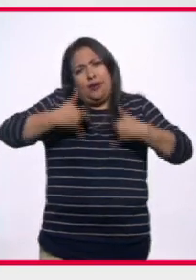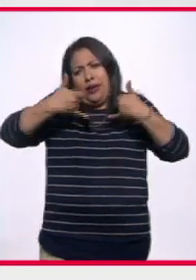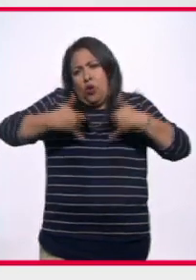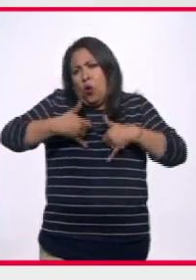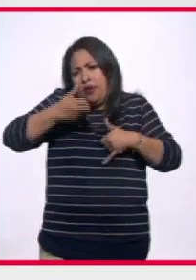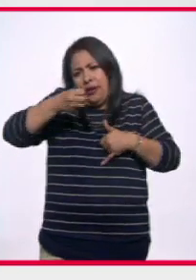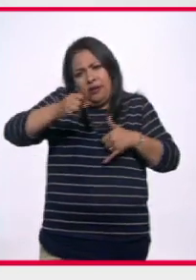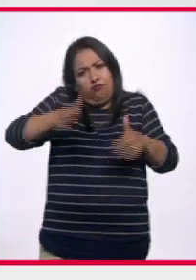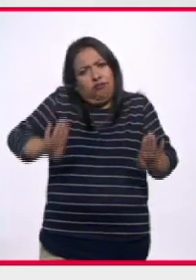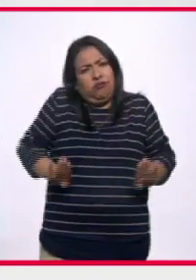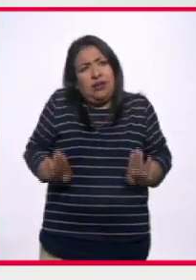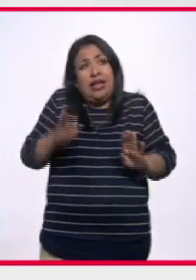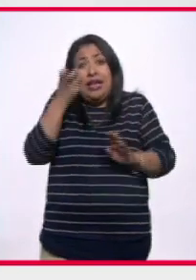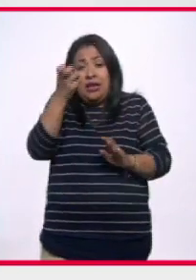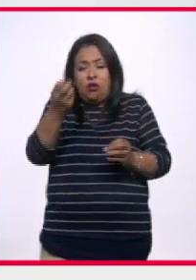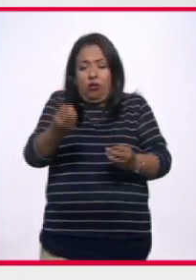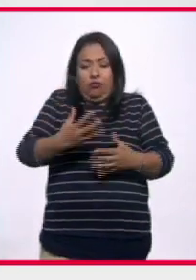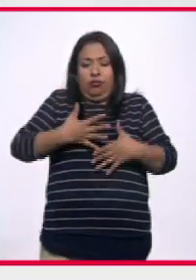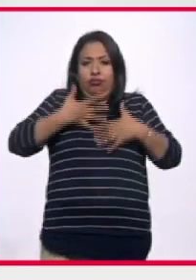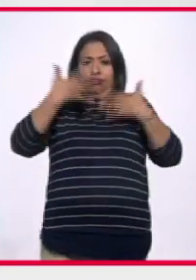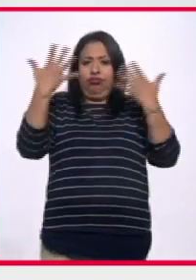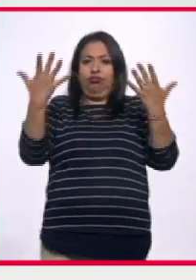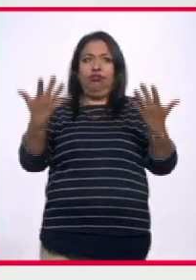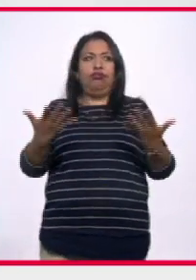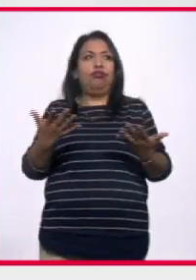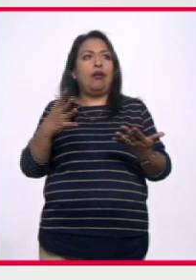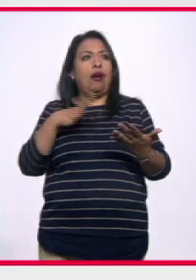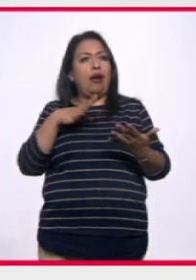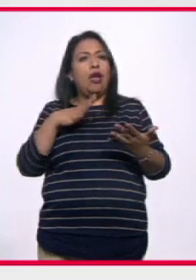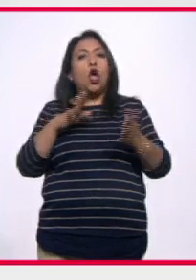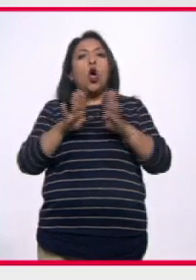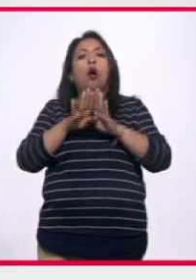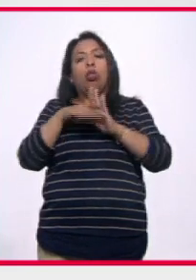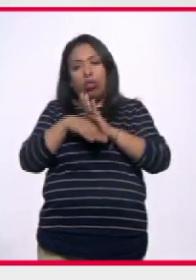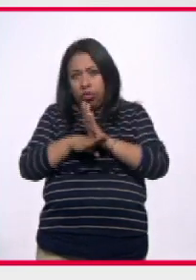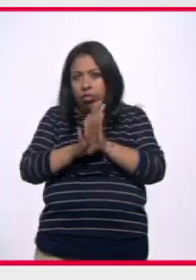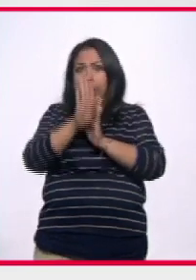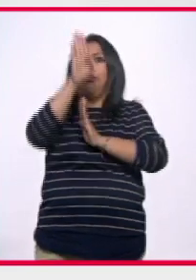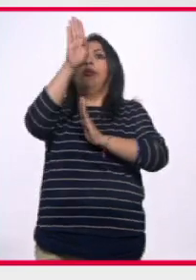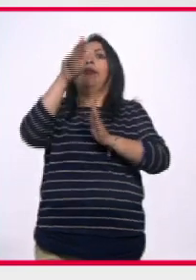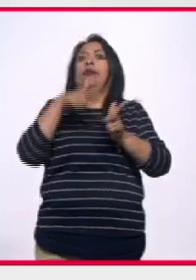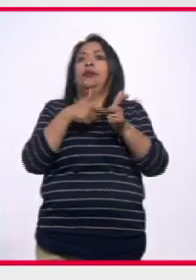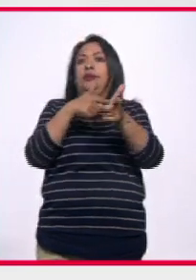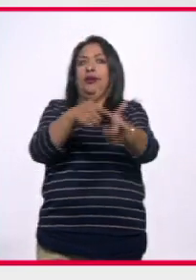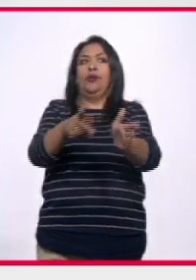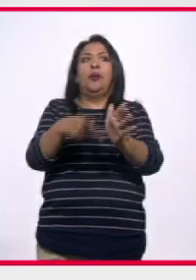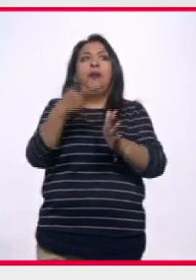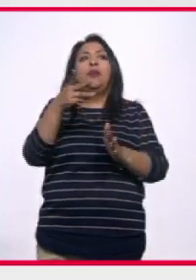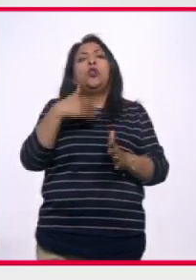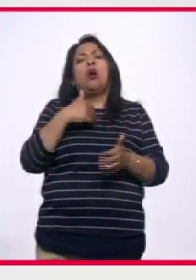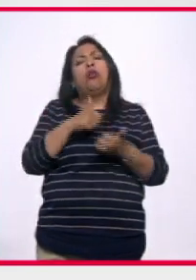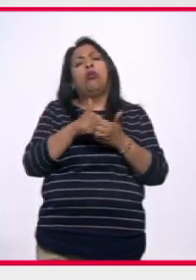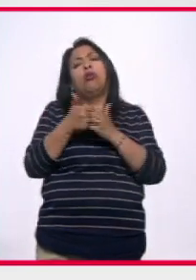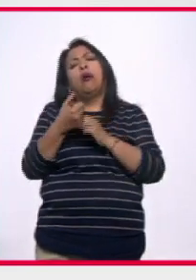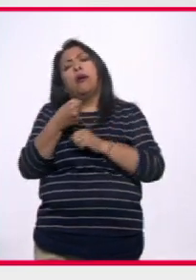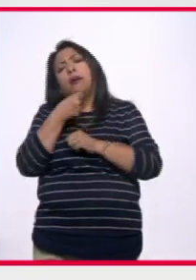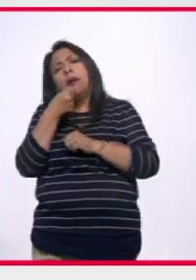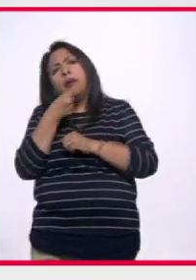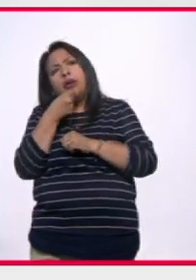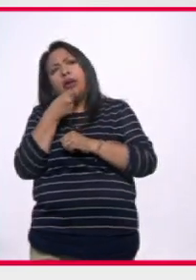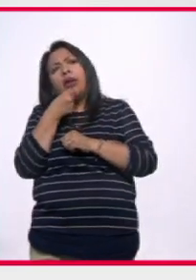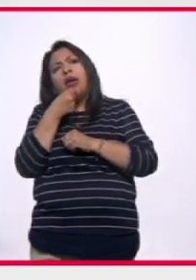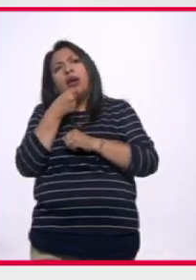juventud que significa terrorífica te resucita hace que dejes de tú vas envejeciendo base